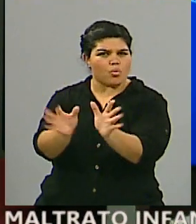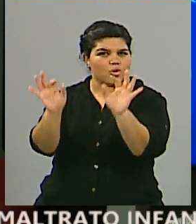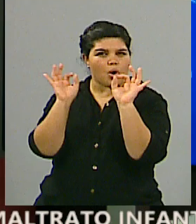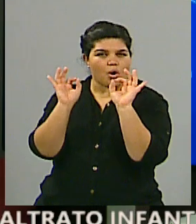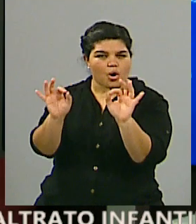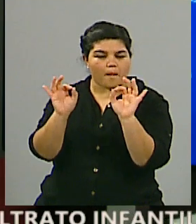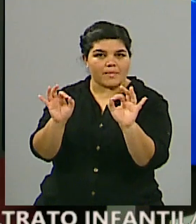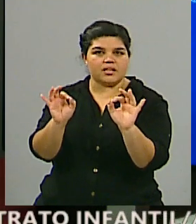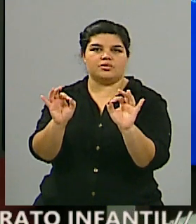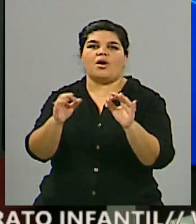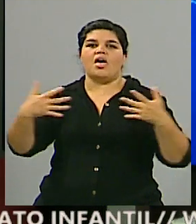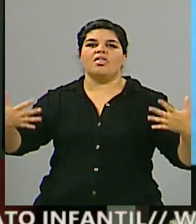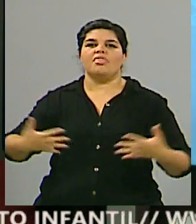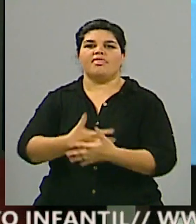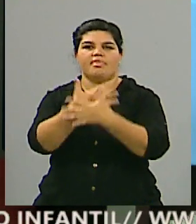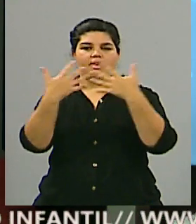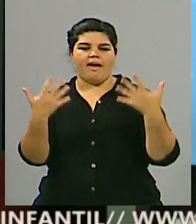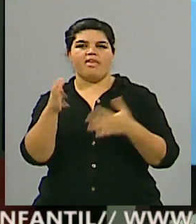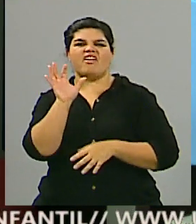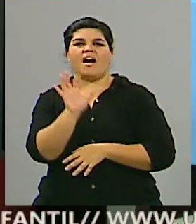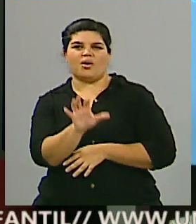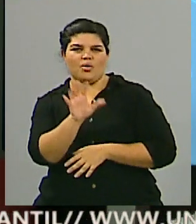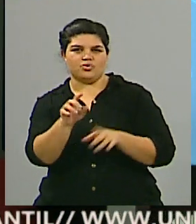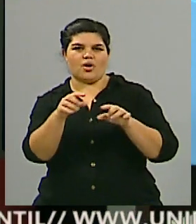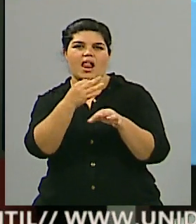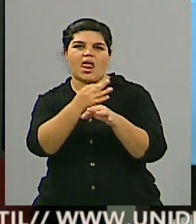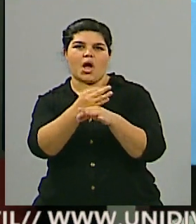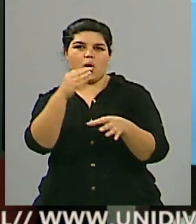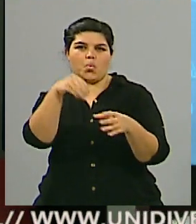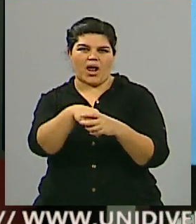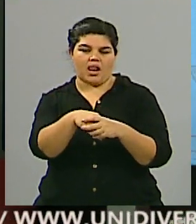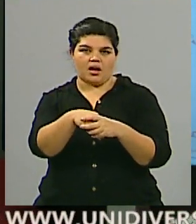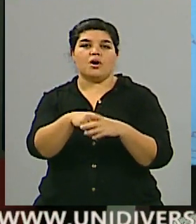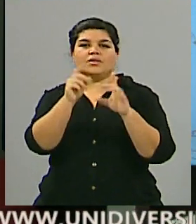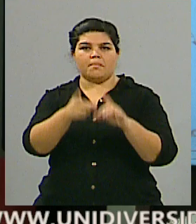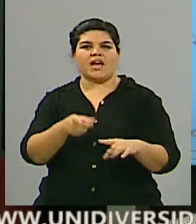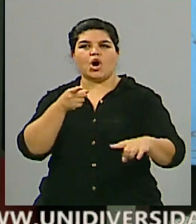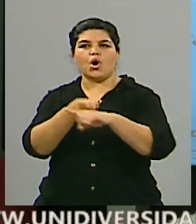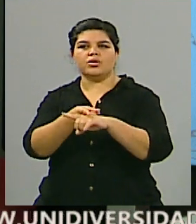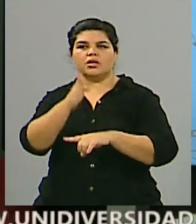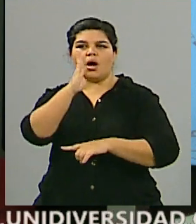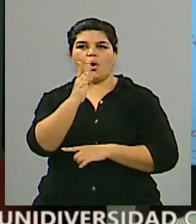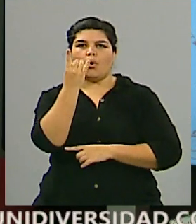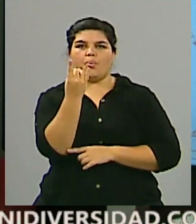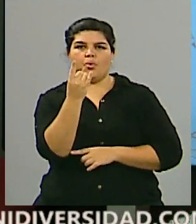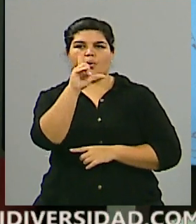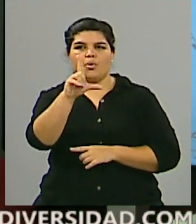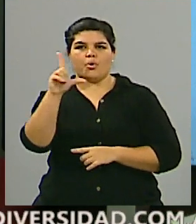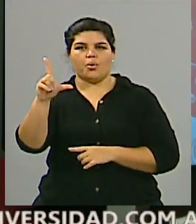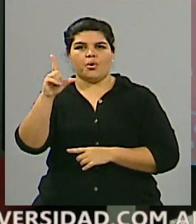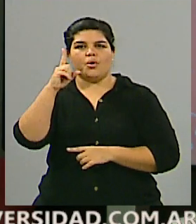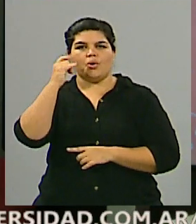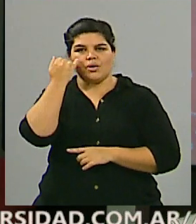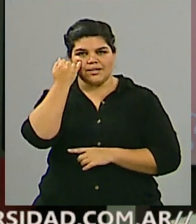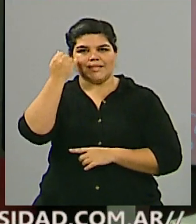día del acoso escolar o el Día Mundial contra el bullying, ¿no? Y vamos a abordar este tema. Primero vamos a repasar algunos datos de